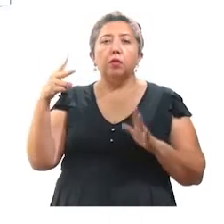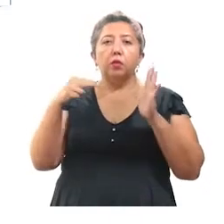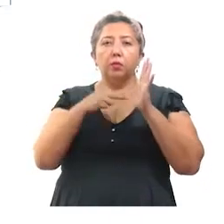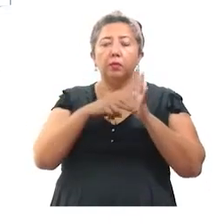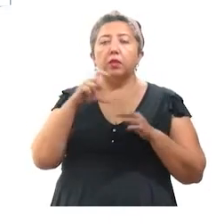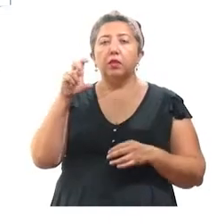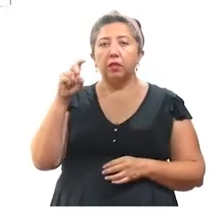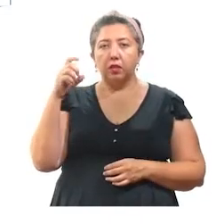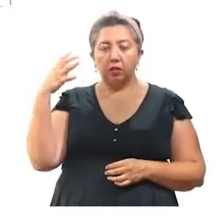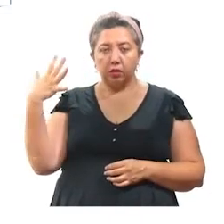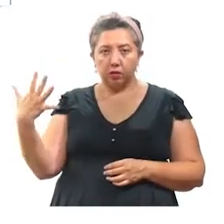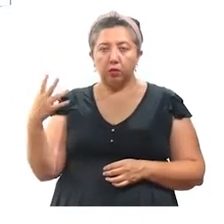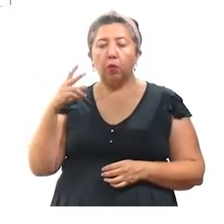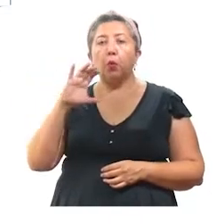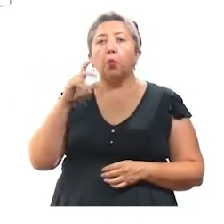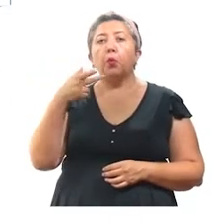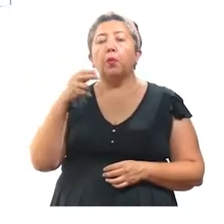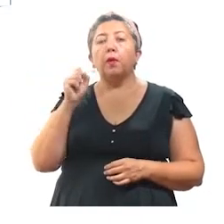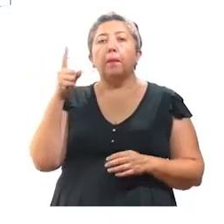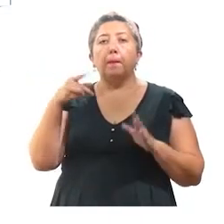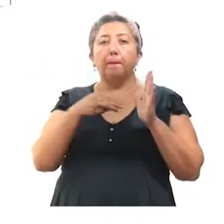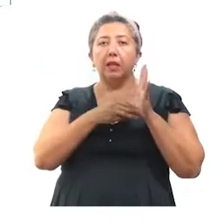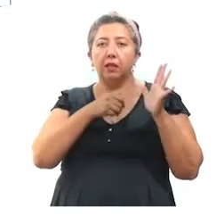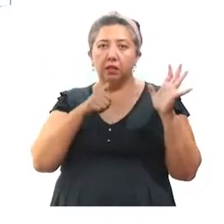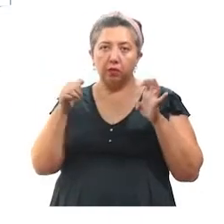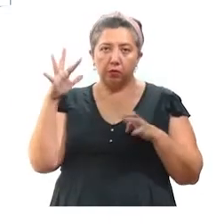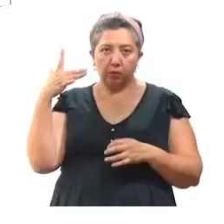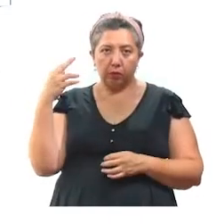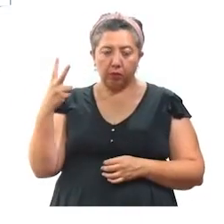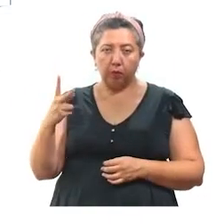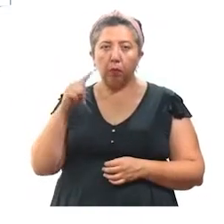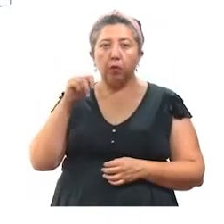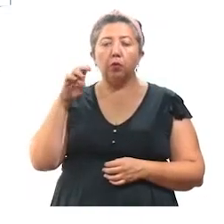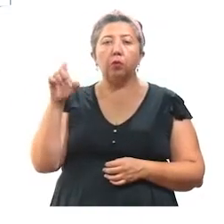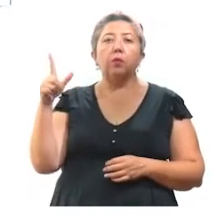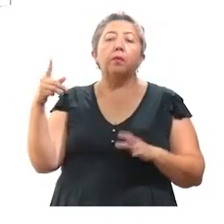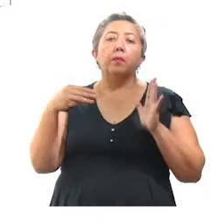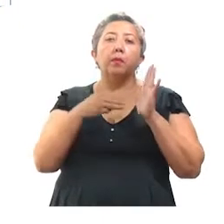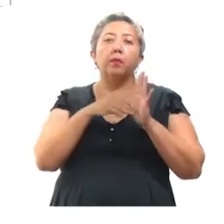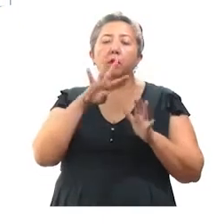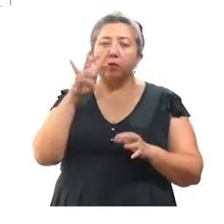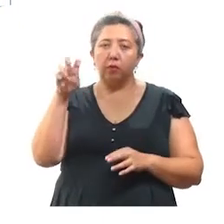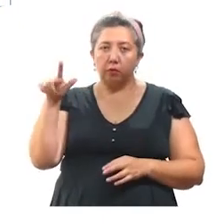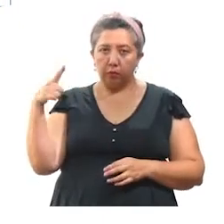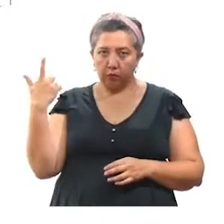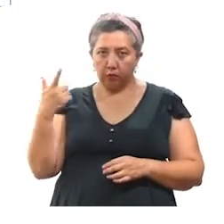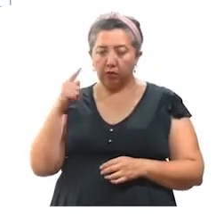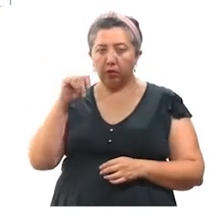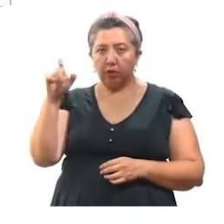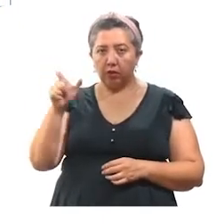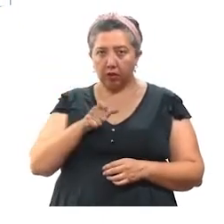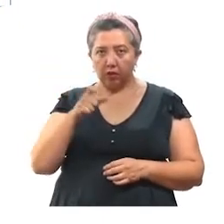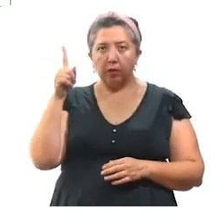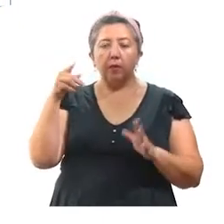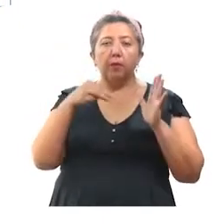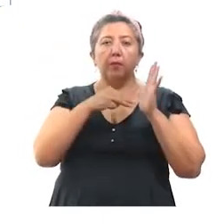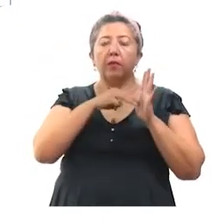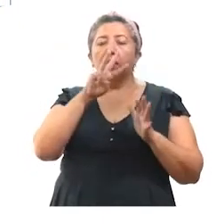2035 un dogma 1652 motul 1412 tecas